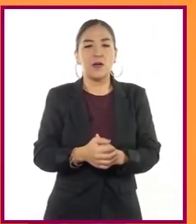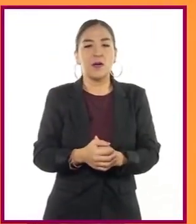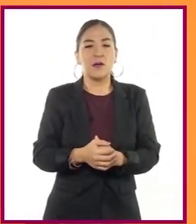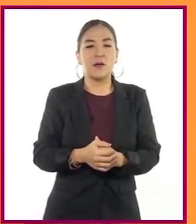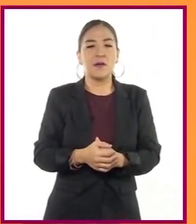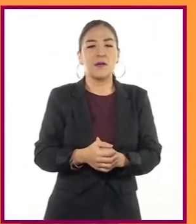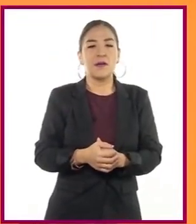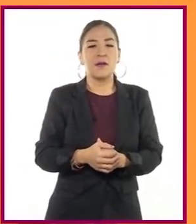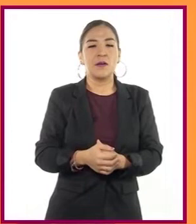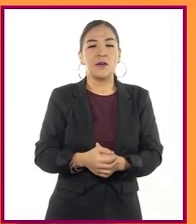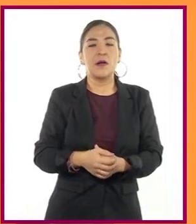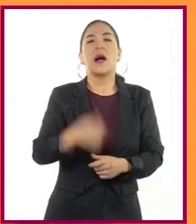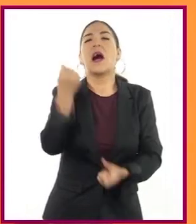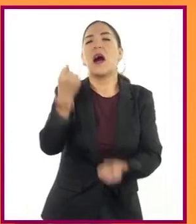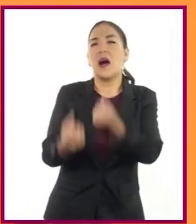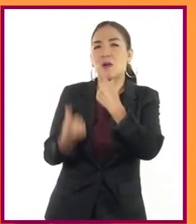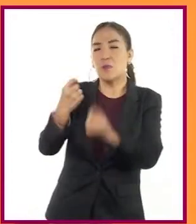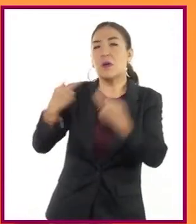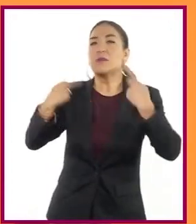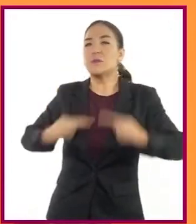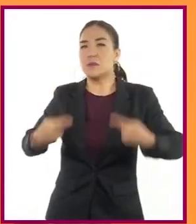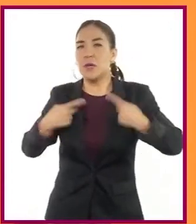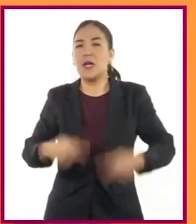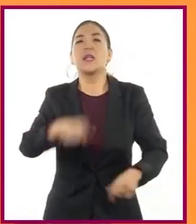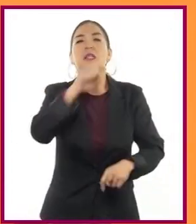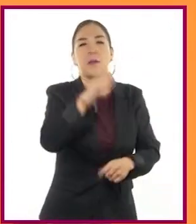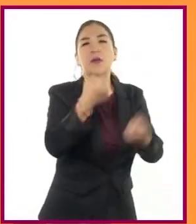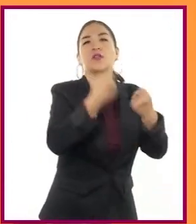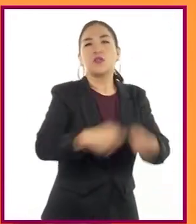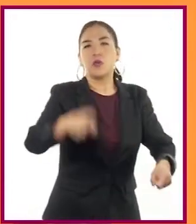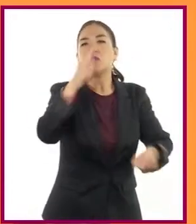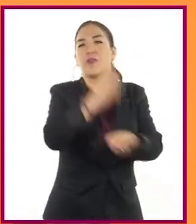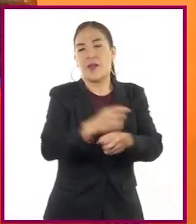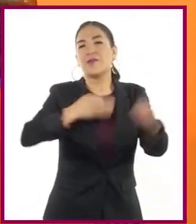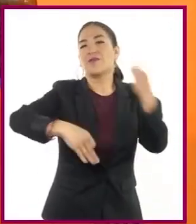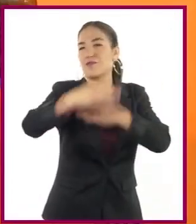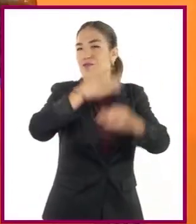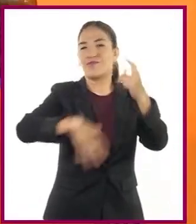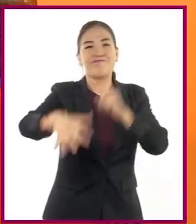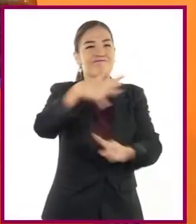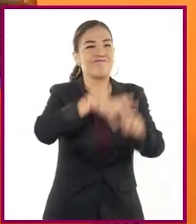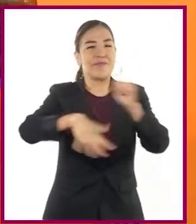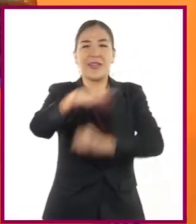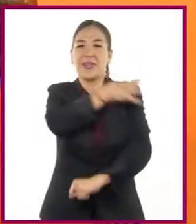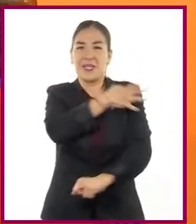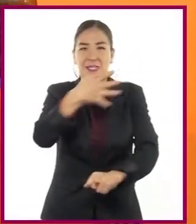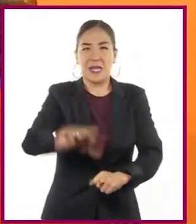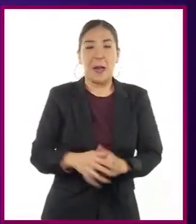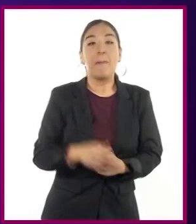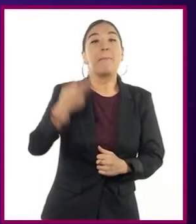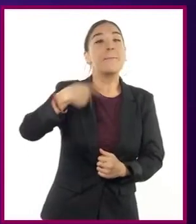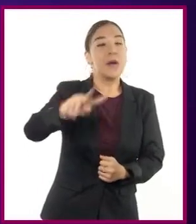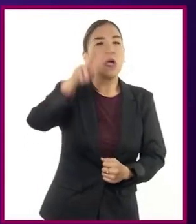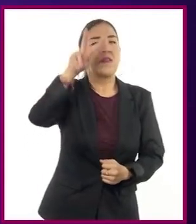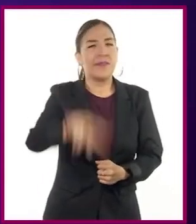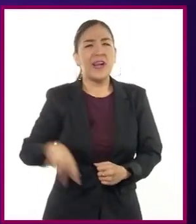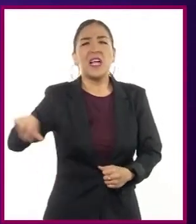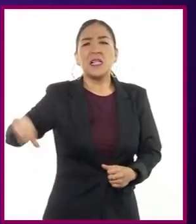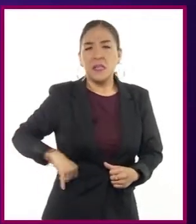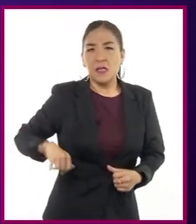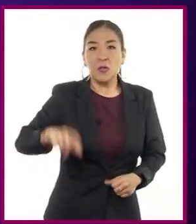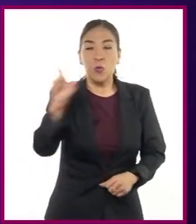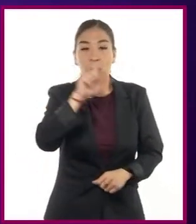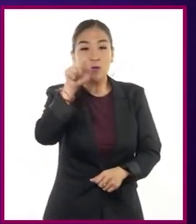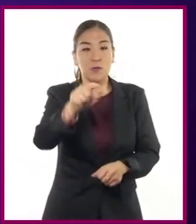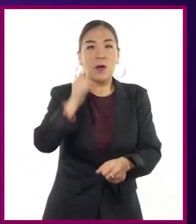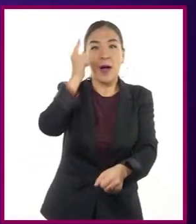solo de algunas personas, sino también de la sociedad en general. Pero es muy interesante que cuando se